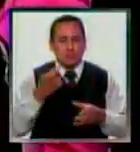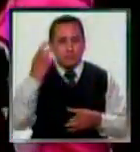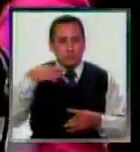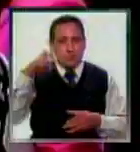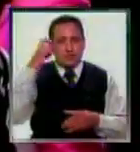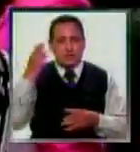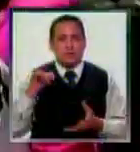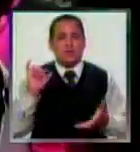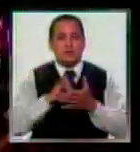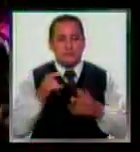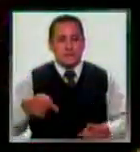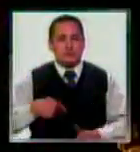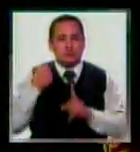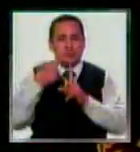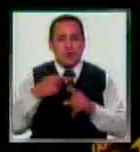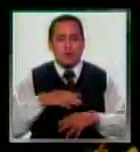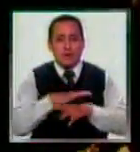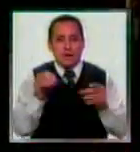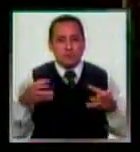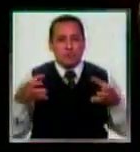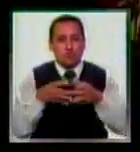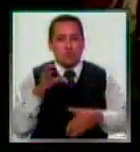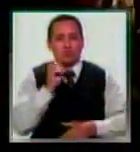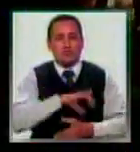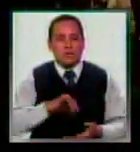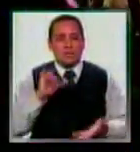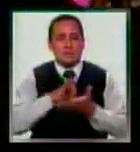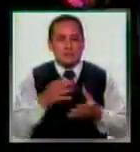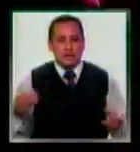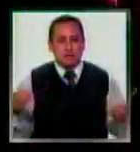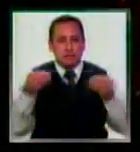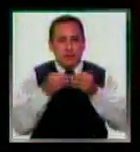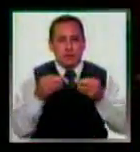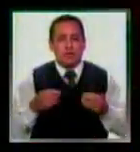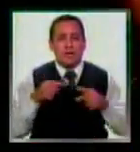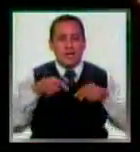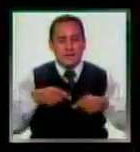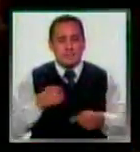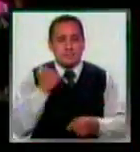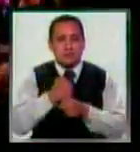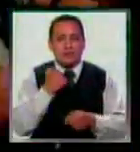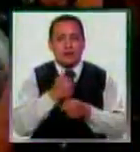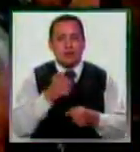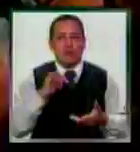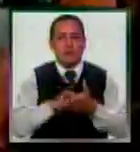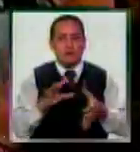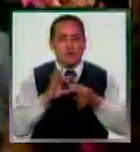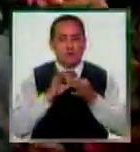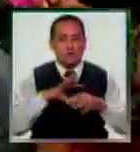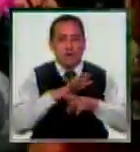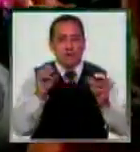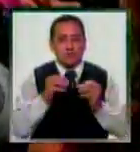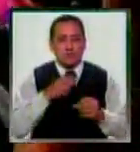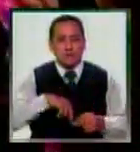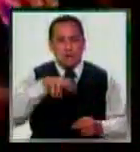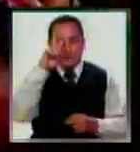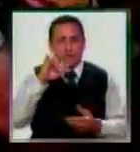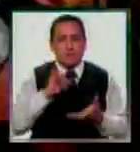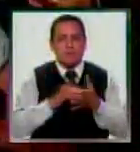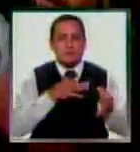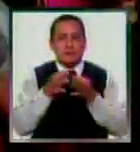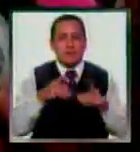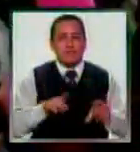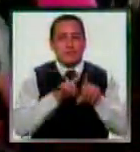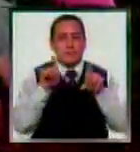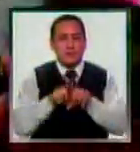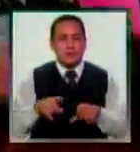políticas que se han sumado, a las fuerzas sociales que se han sumado en esta tarea que nos une como peruanos, y señalar